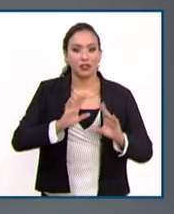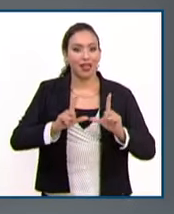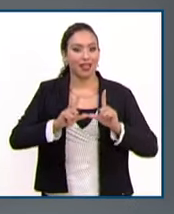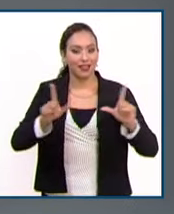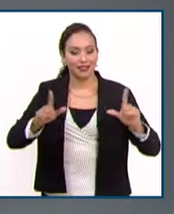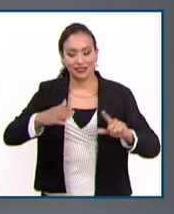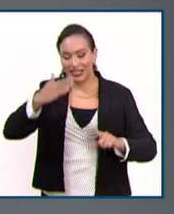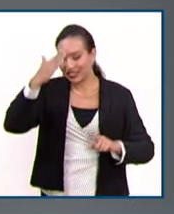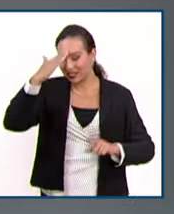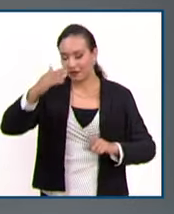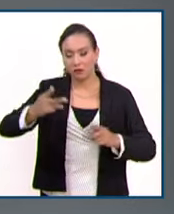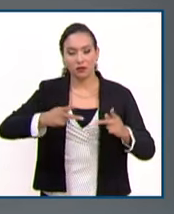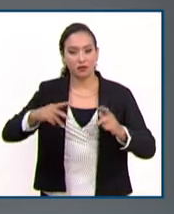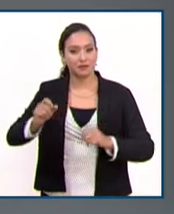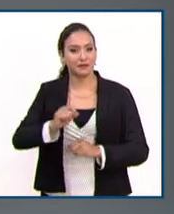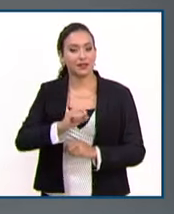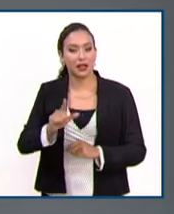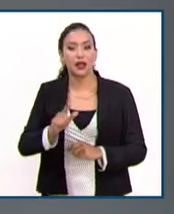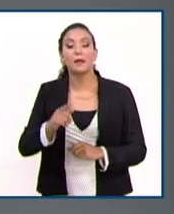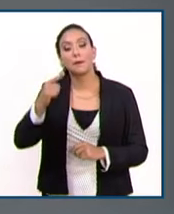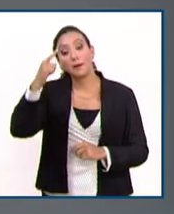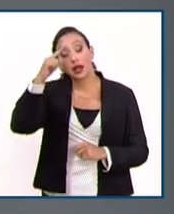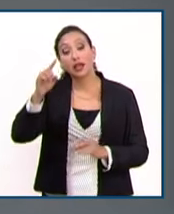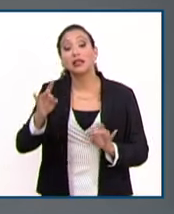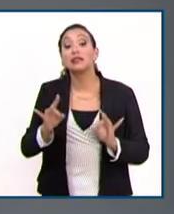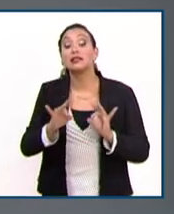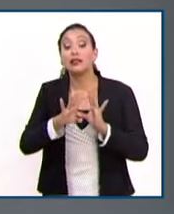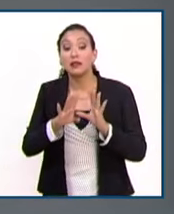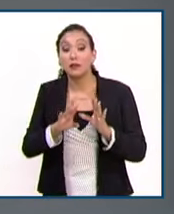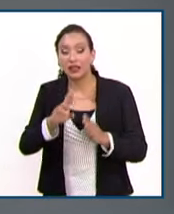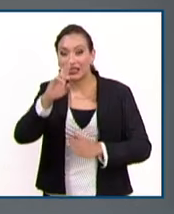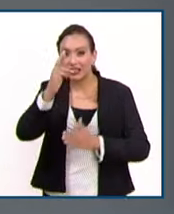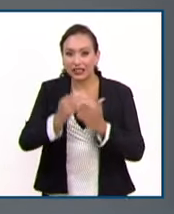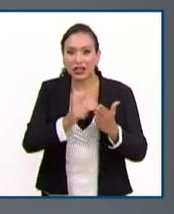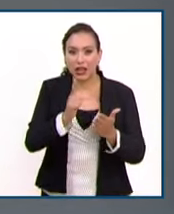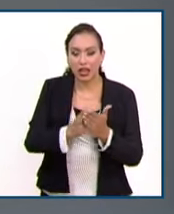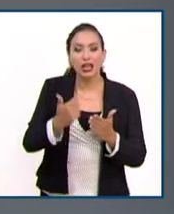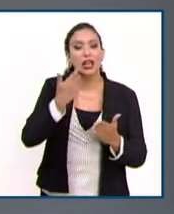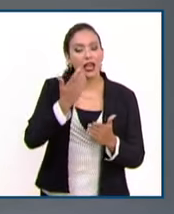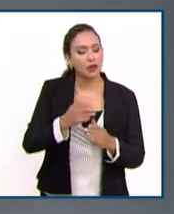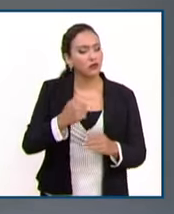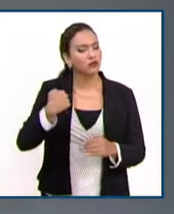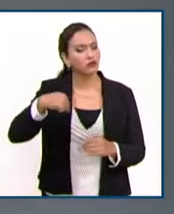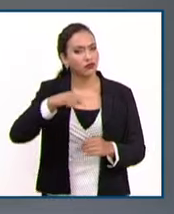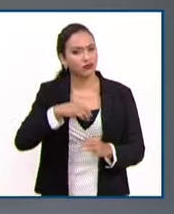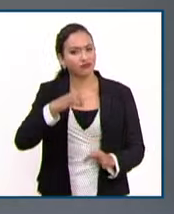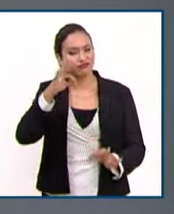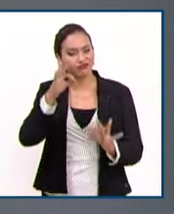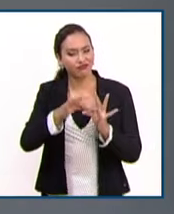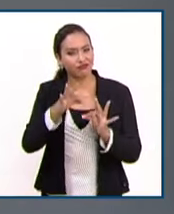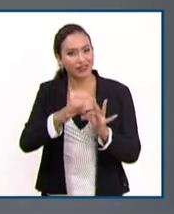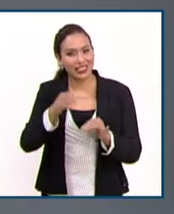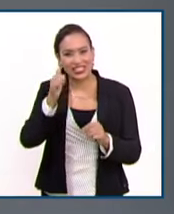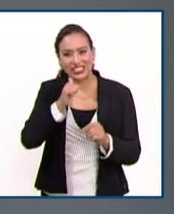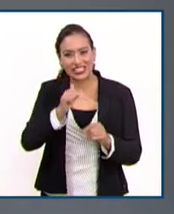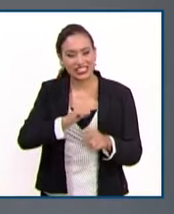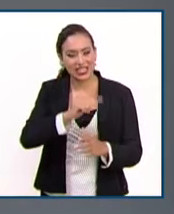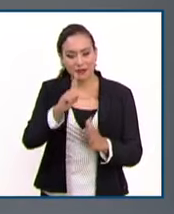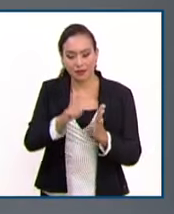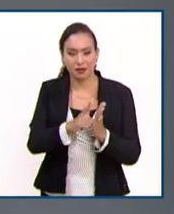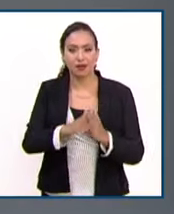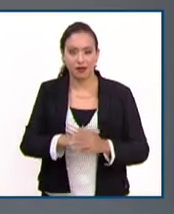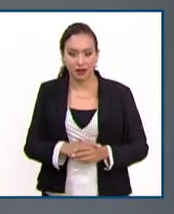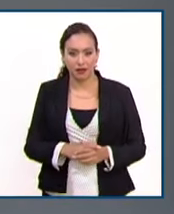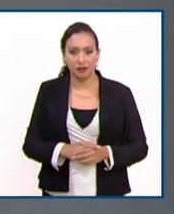y preparadas para atender las impugnaciones y cumplir en tiempo y forma como siempre lo ha hecho